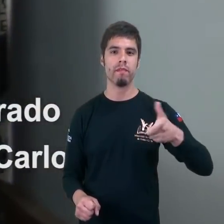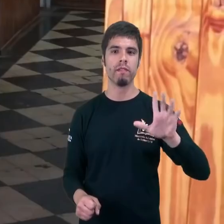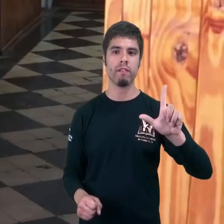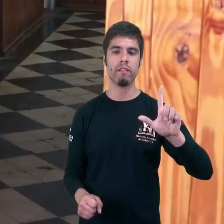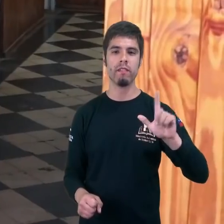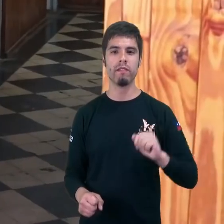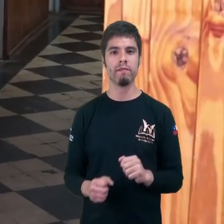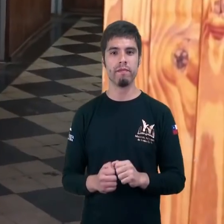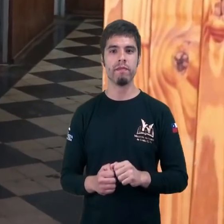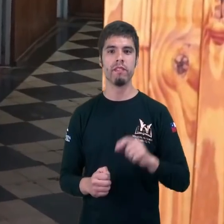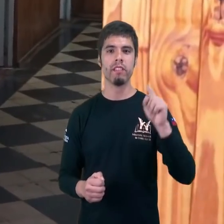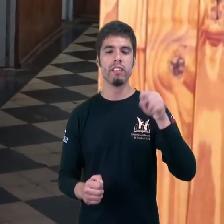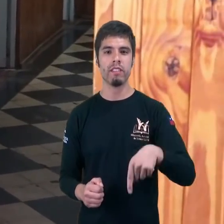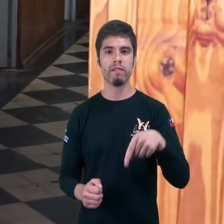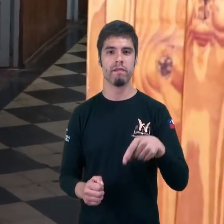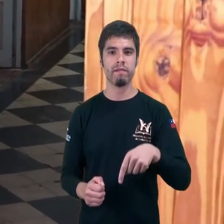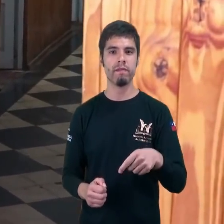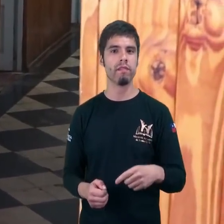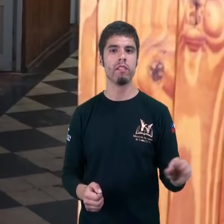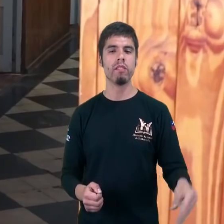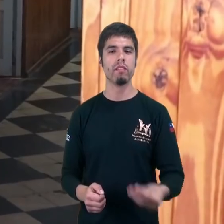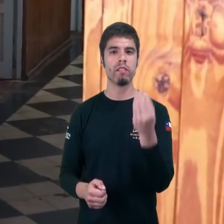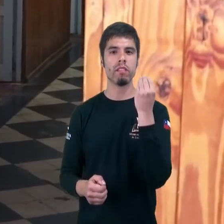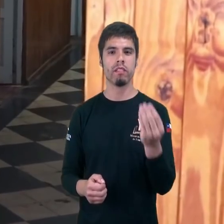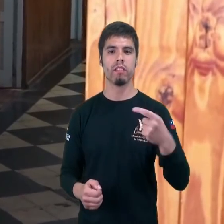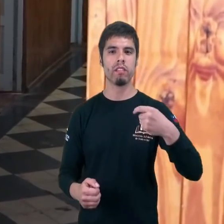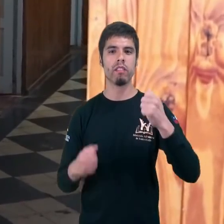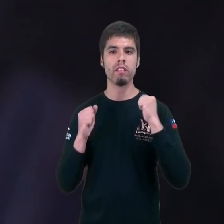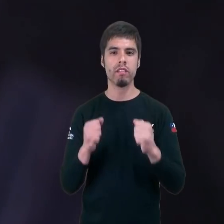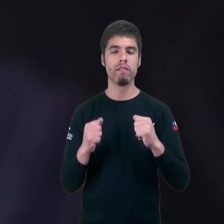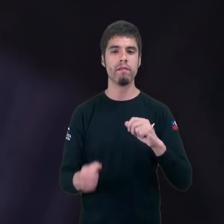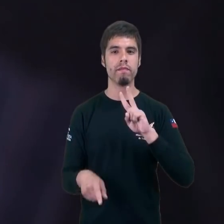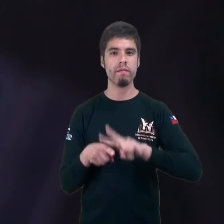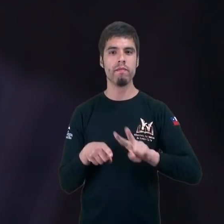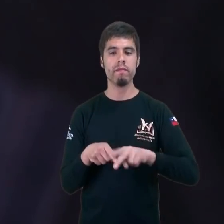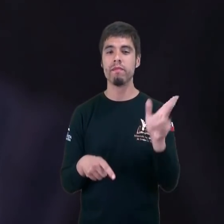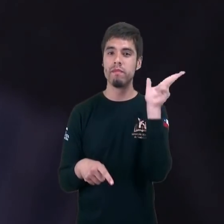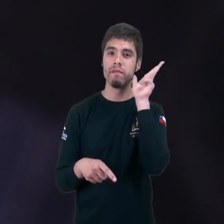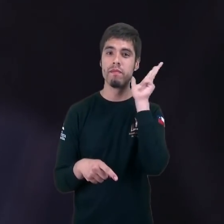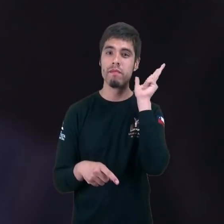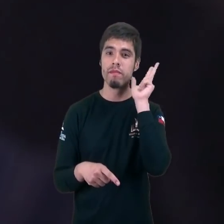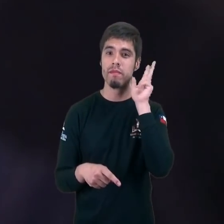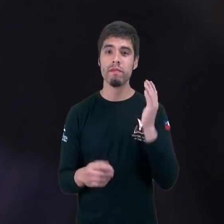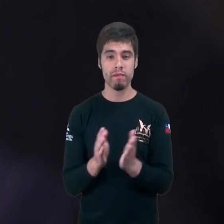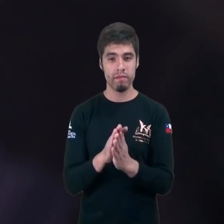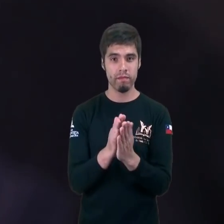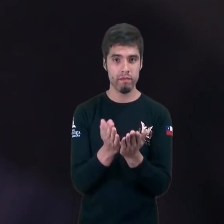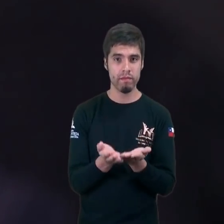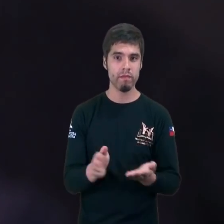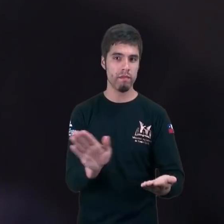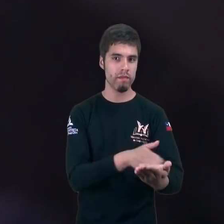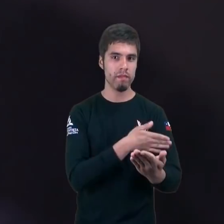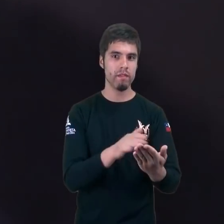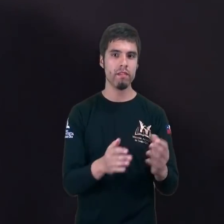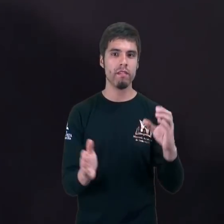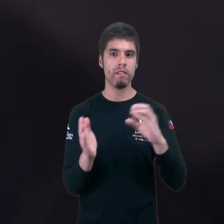Martínez. En este caso, lo mejor que podemos hacer es oír el consejo bíblico que se